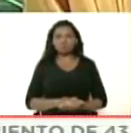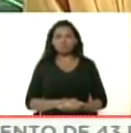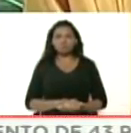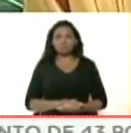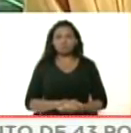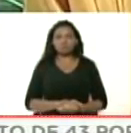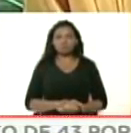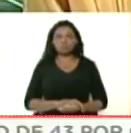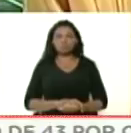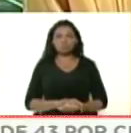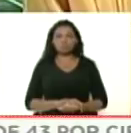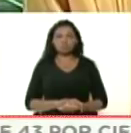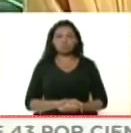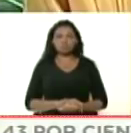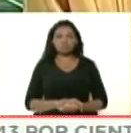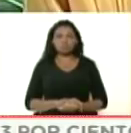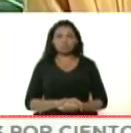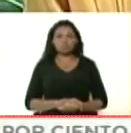Y estaban pasando